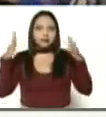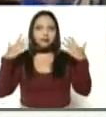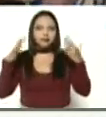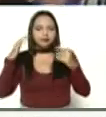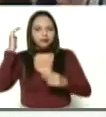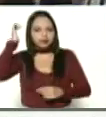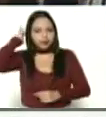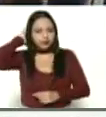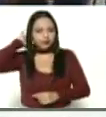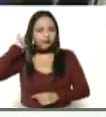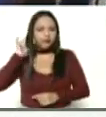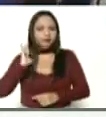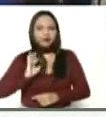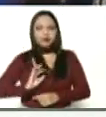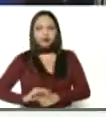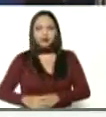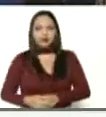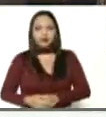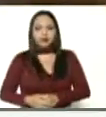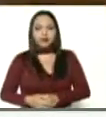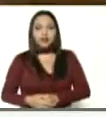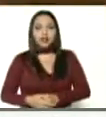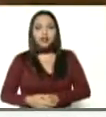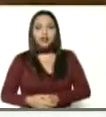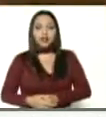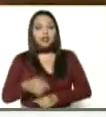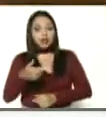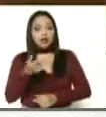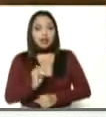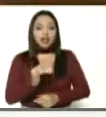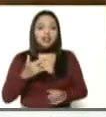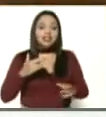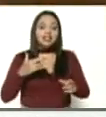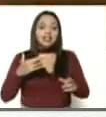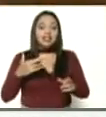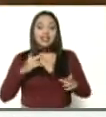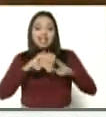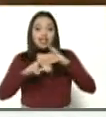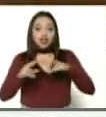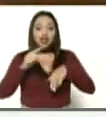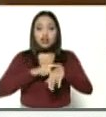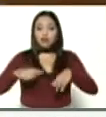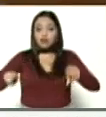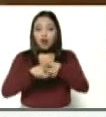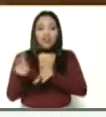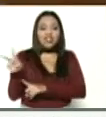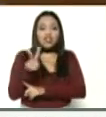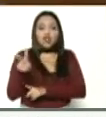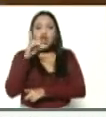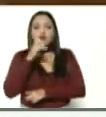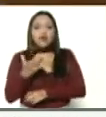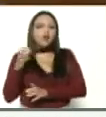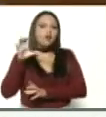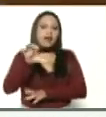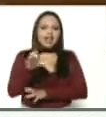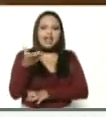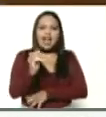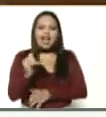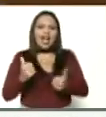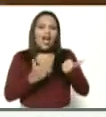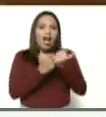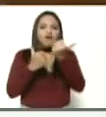Y eso nos adentra también en la contemporaneidad, porque hoy en día Venezuela lo sigue siendo. No somos un país que somos mediáticos nada más